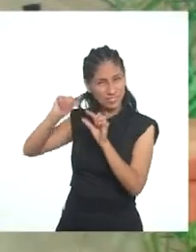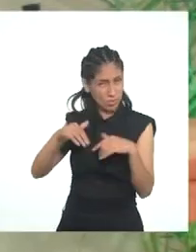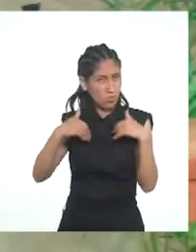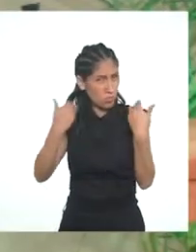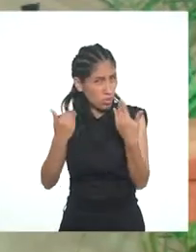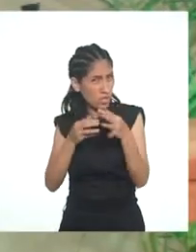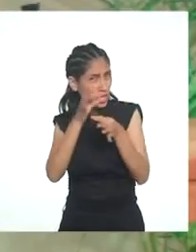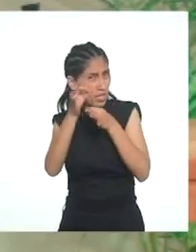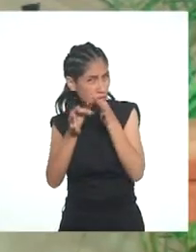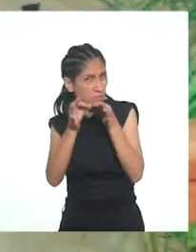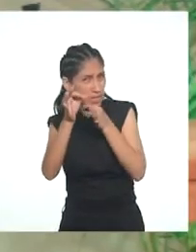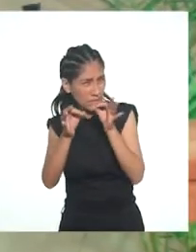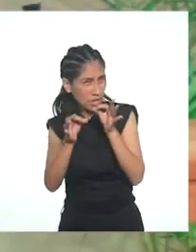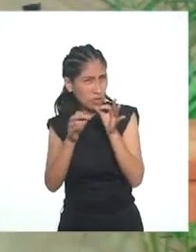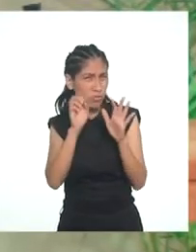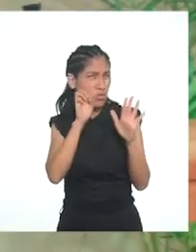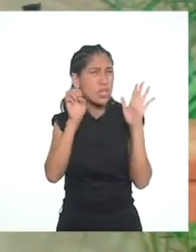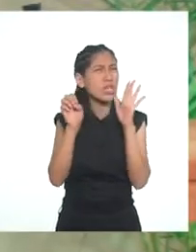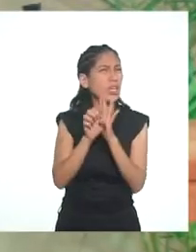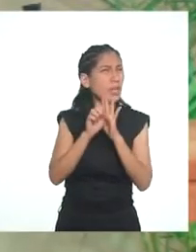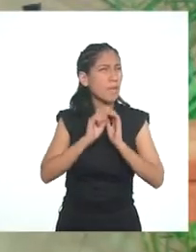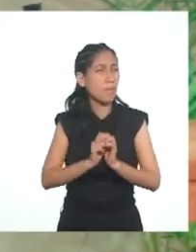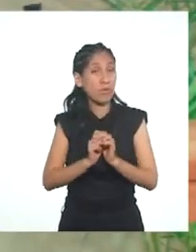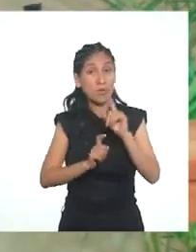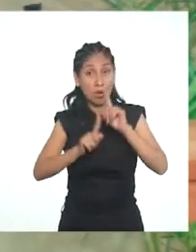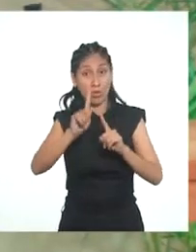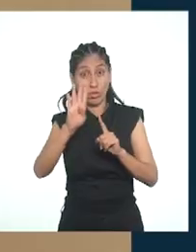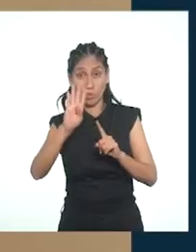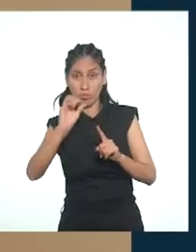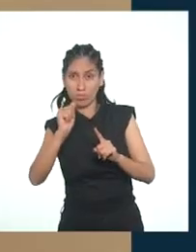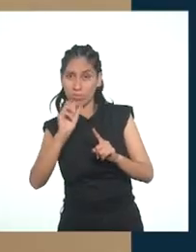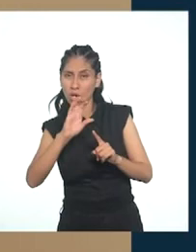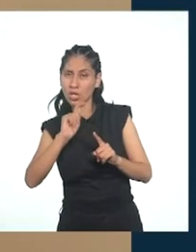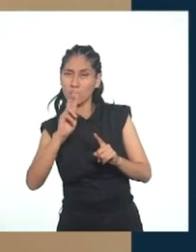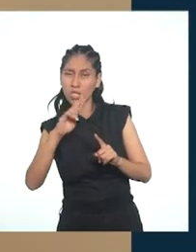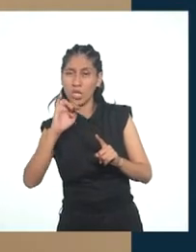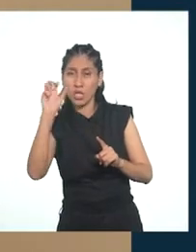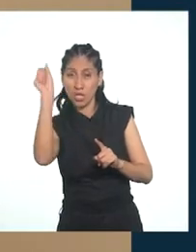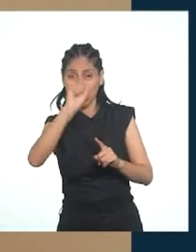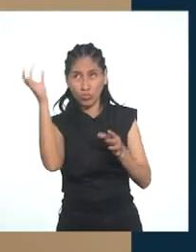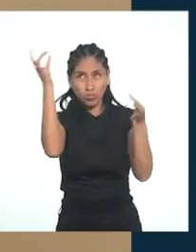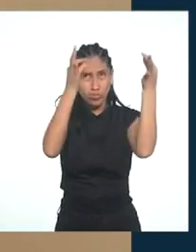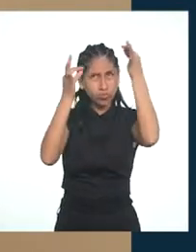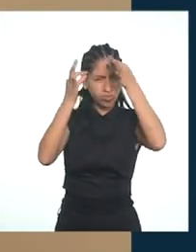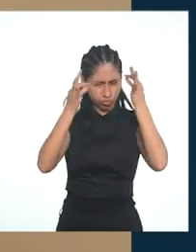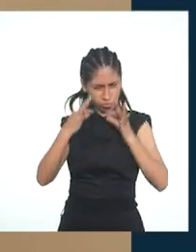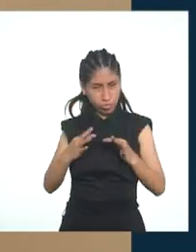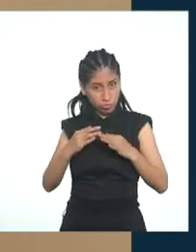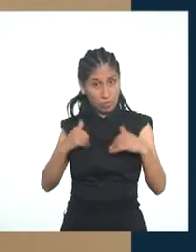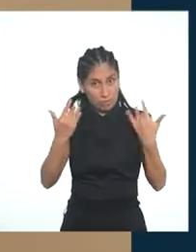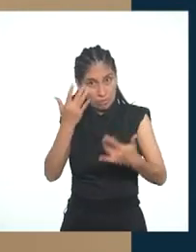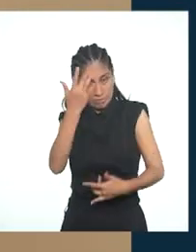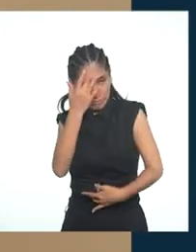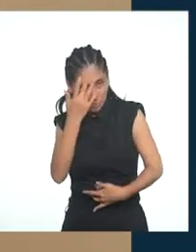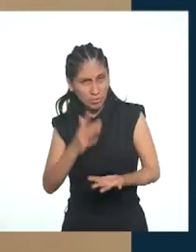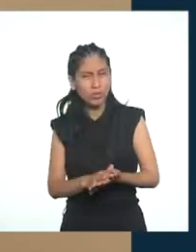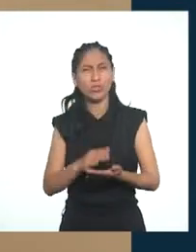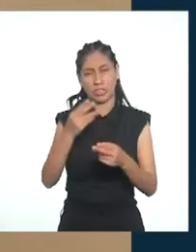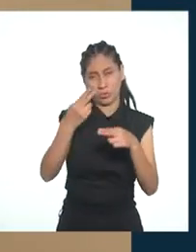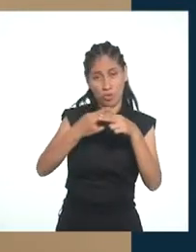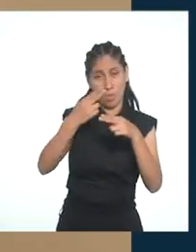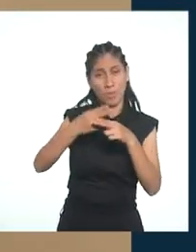nos podría dar ejemplos de las bacterias que producen algún tipo de enfermedad? A estas las llamamos bacterias